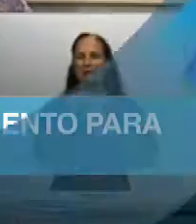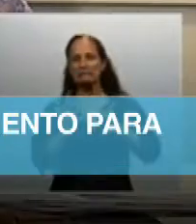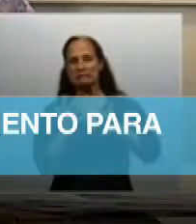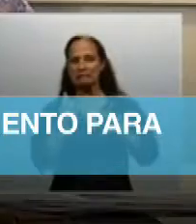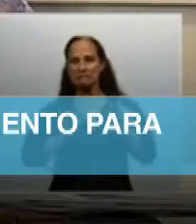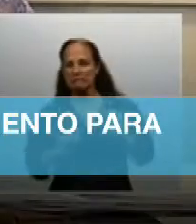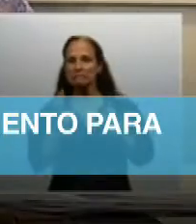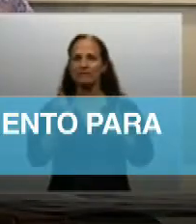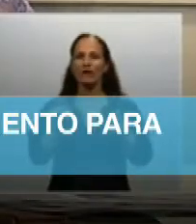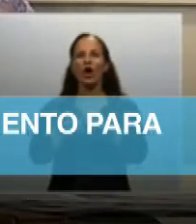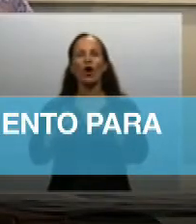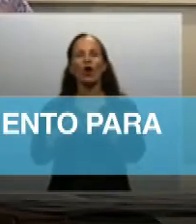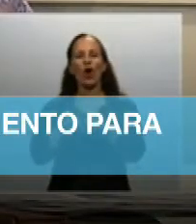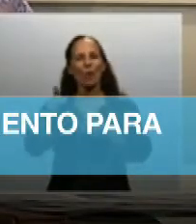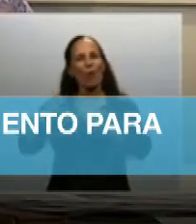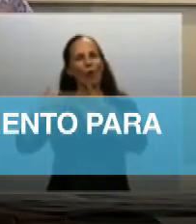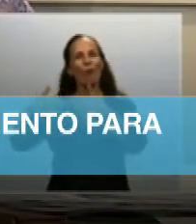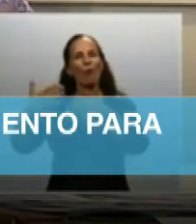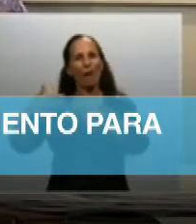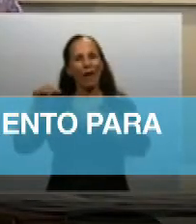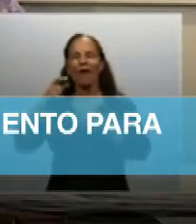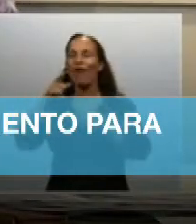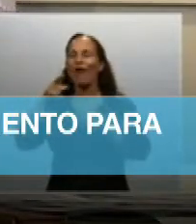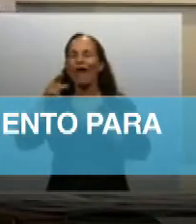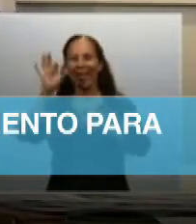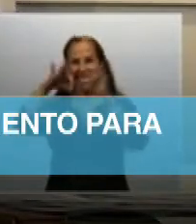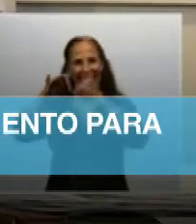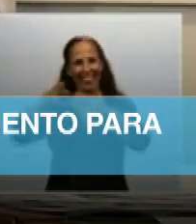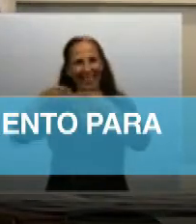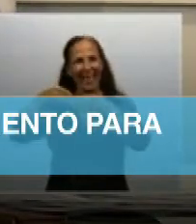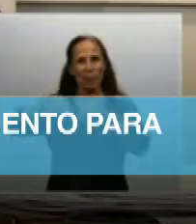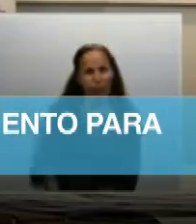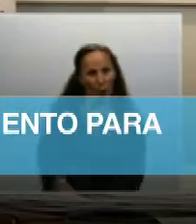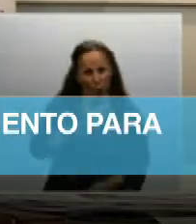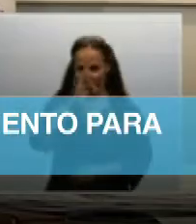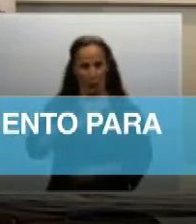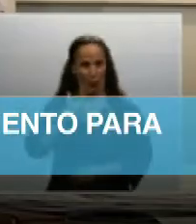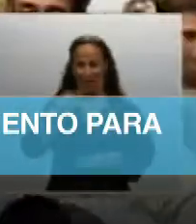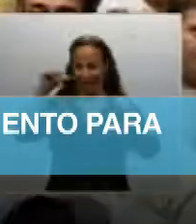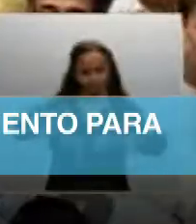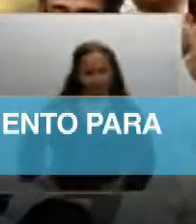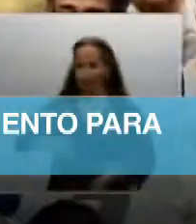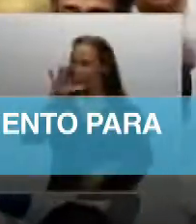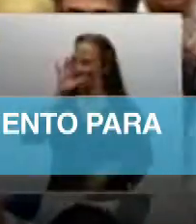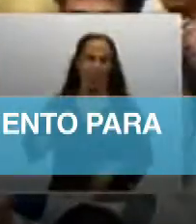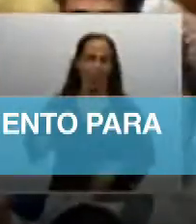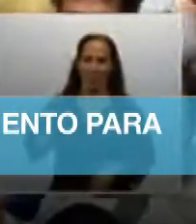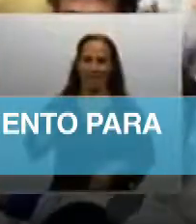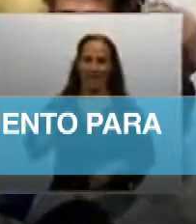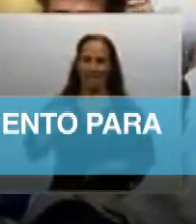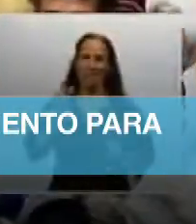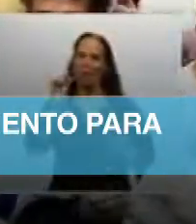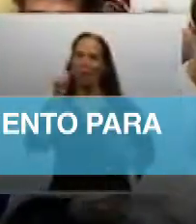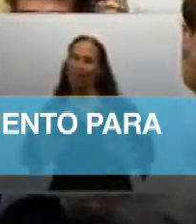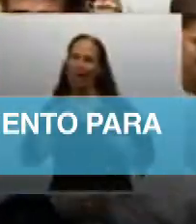Cristina Fernández de Kirchner aseguró hoy que es el aumento más grande desde que se sancionó la ley de movilidad jubilatoria. Tras asegurar que la